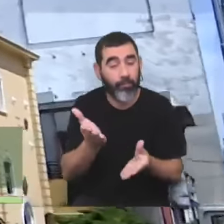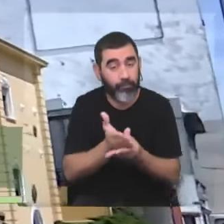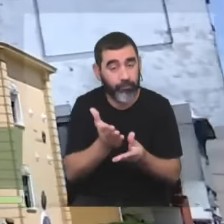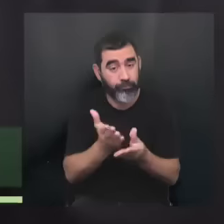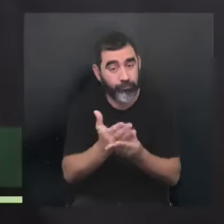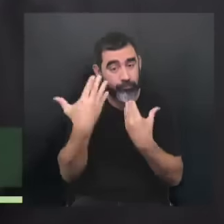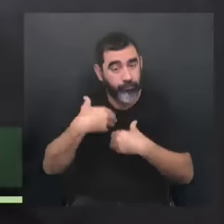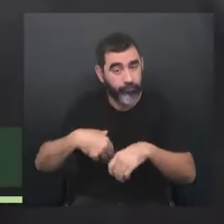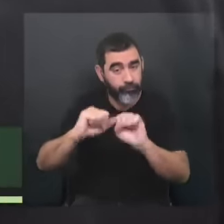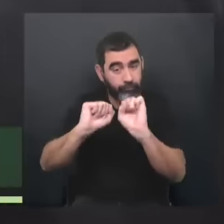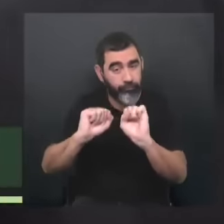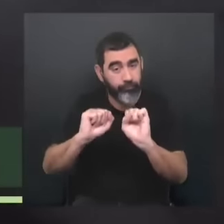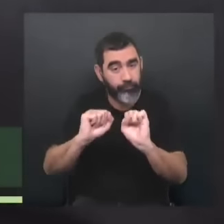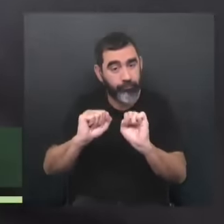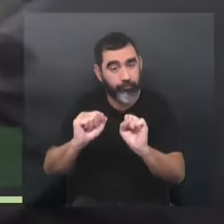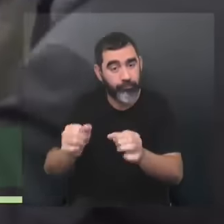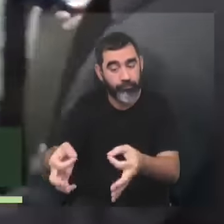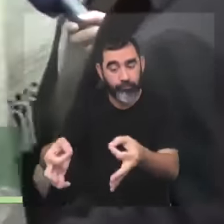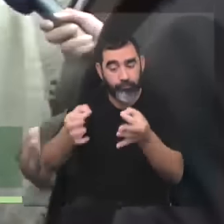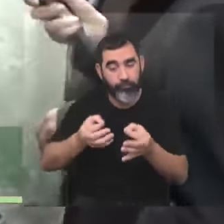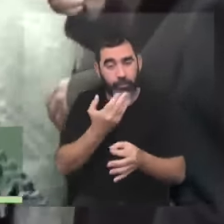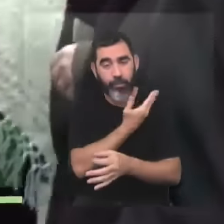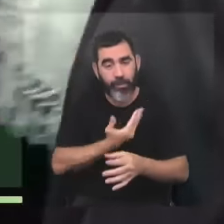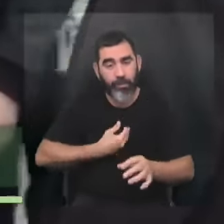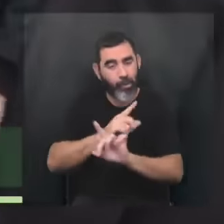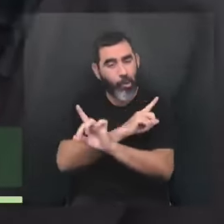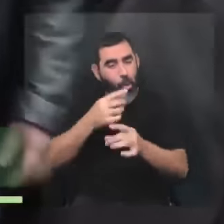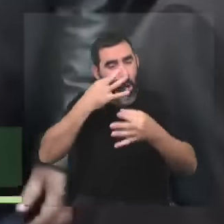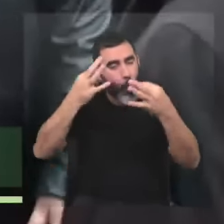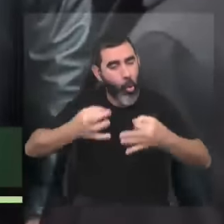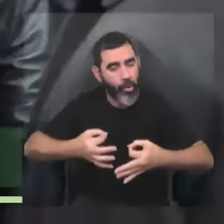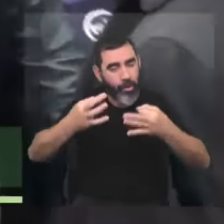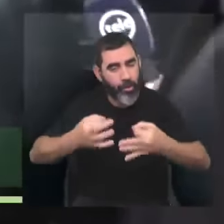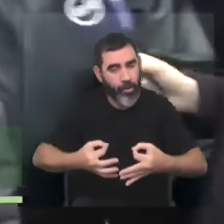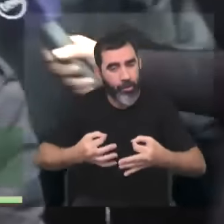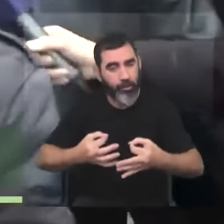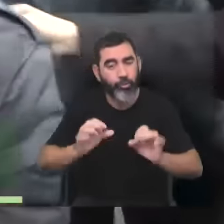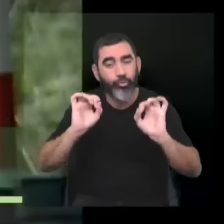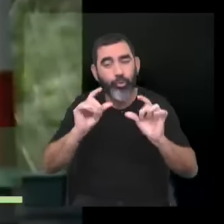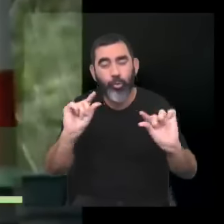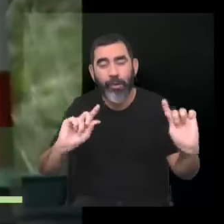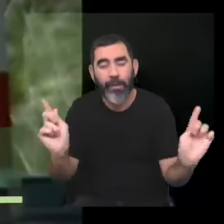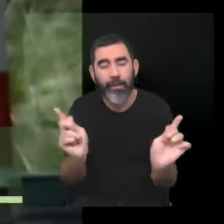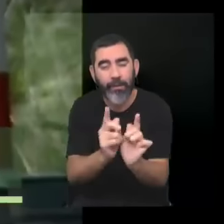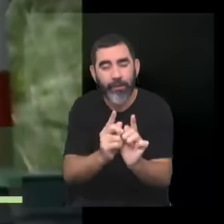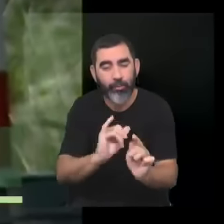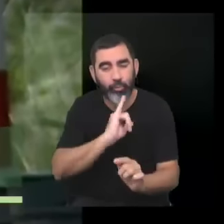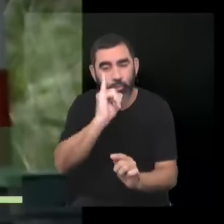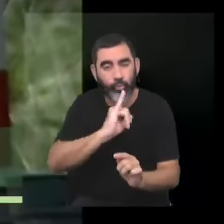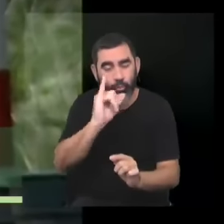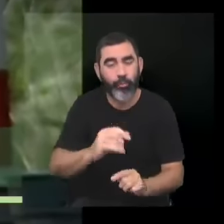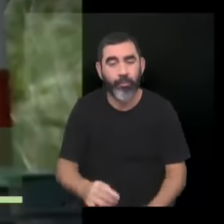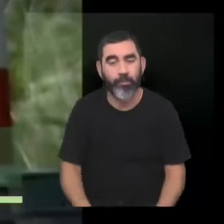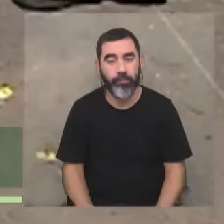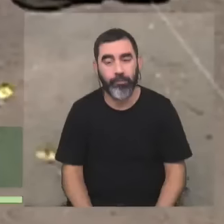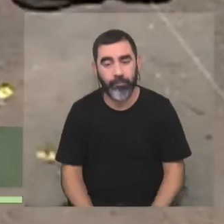hallada por cruzar el que recibió el presidente no es el documento original sino que sería solo un resumen del informe hecho por Díaz y